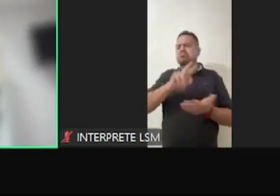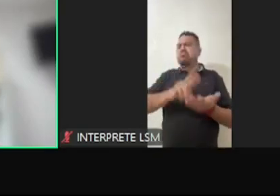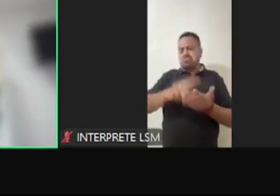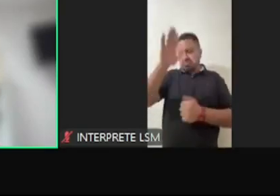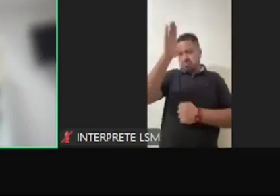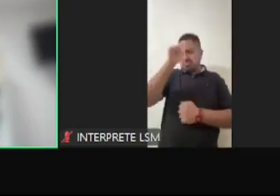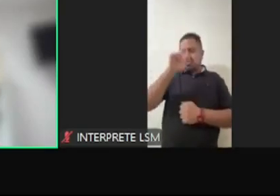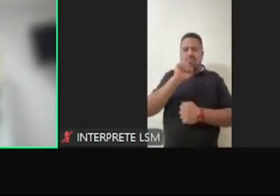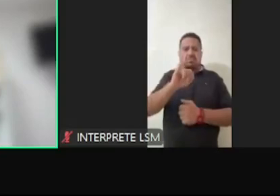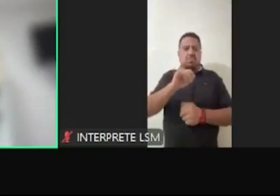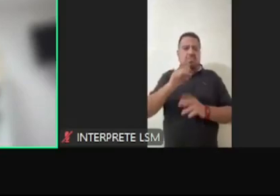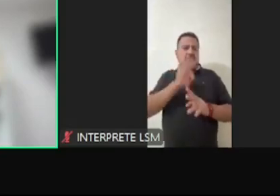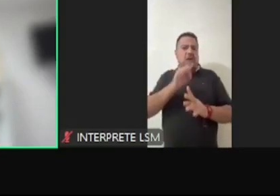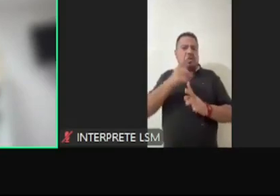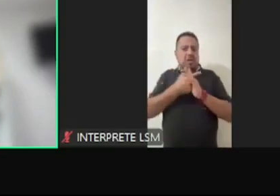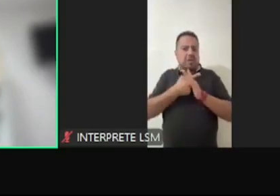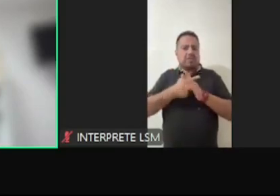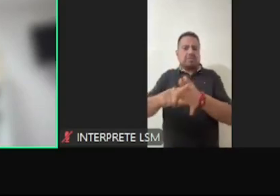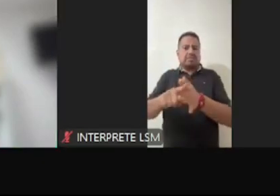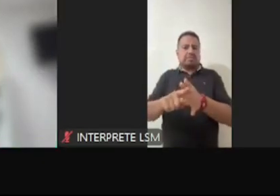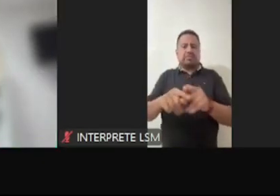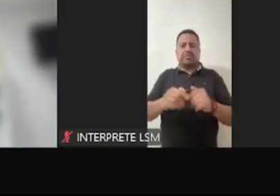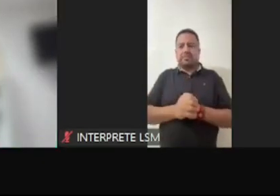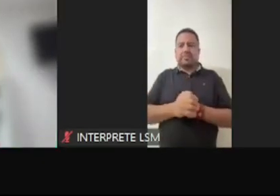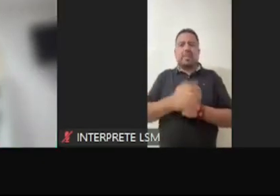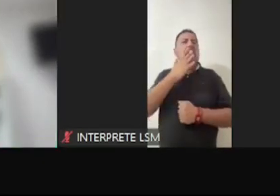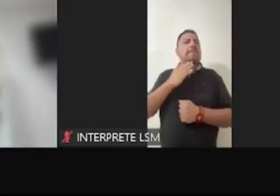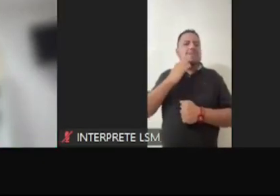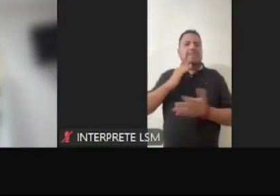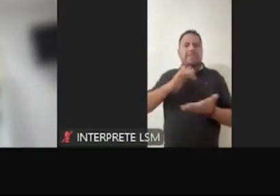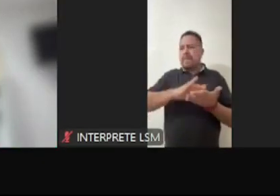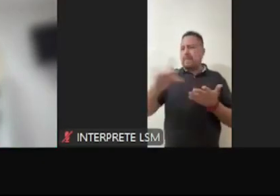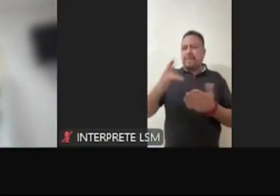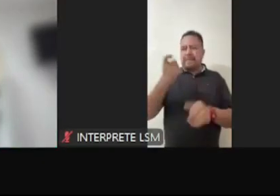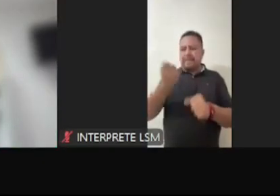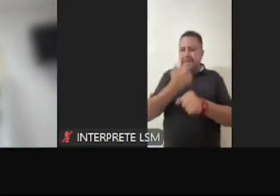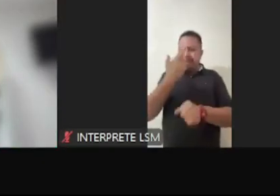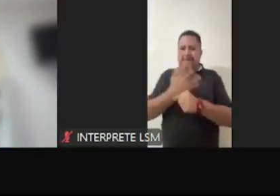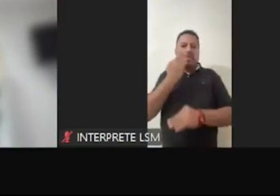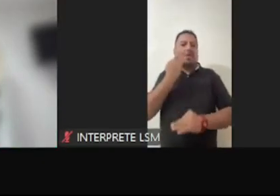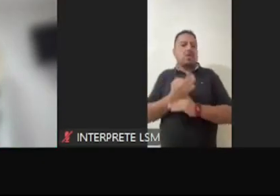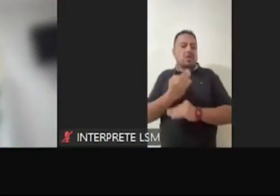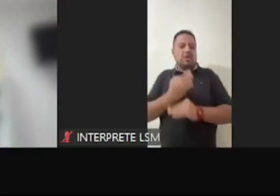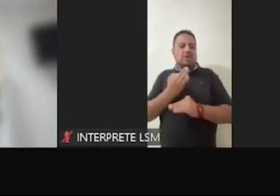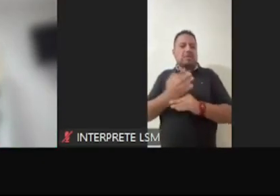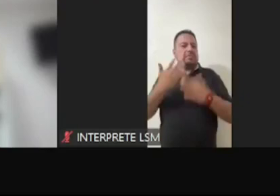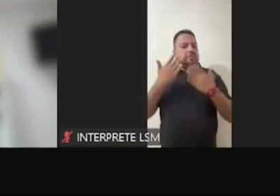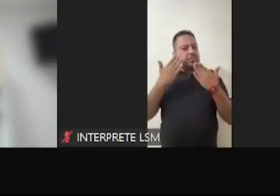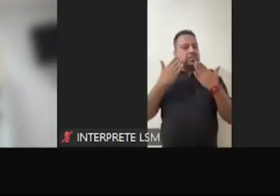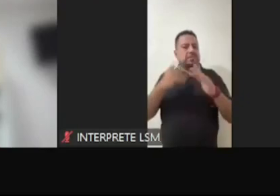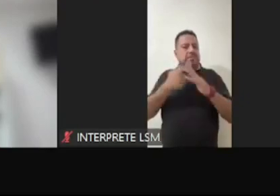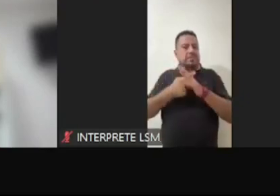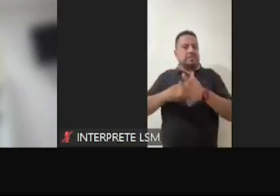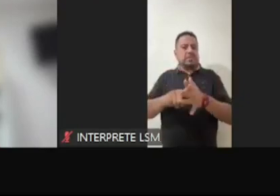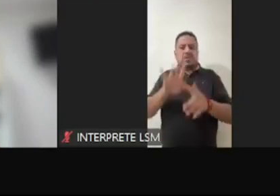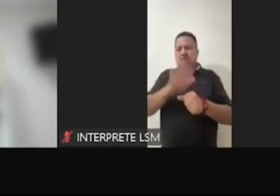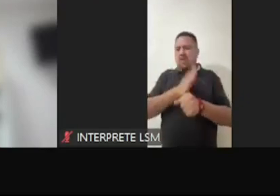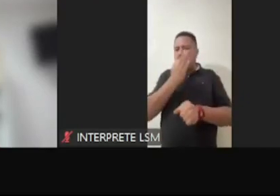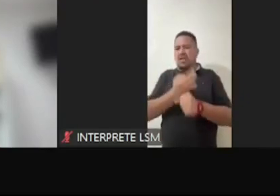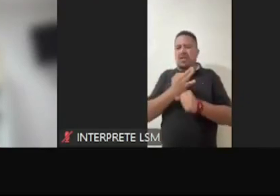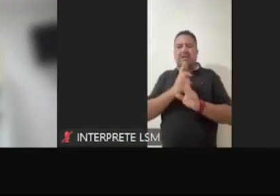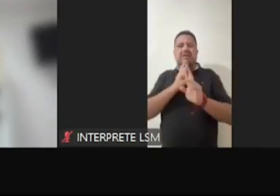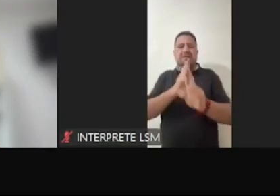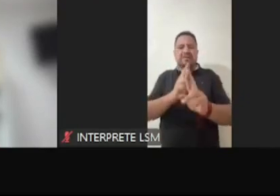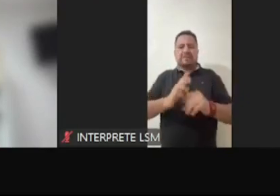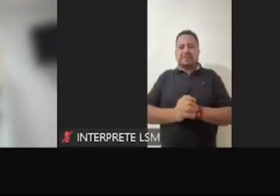sesionar válidamente muy amable secretaria general en consecuencia se declara abierta la presente decisión de resolución